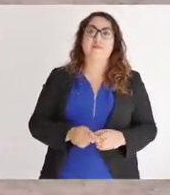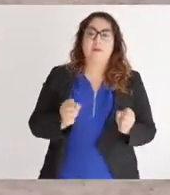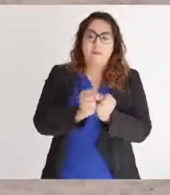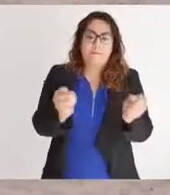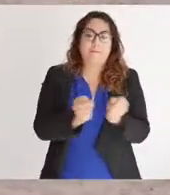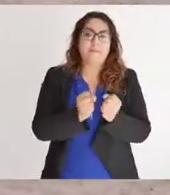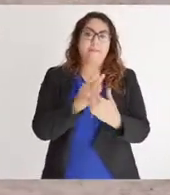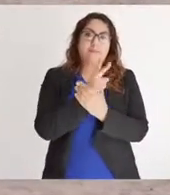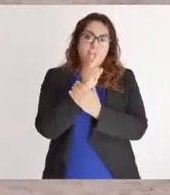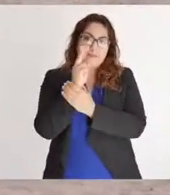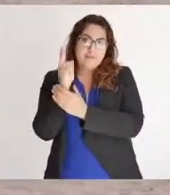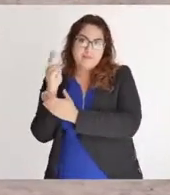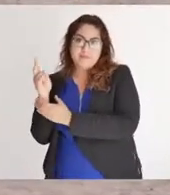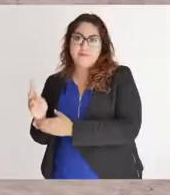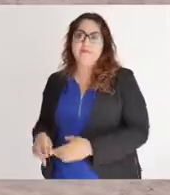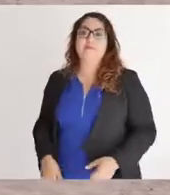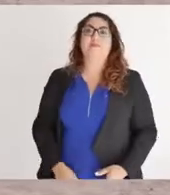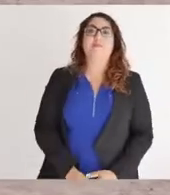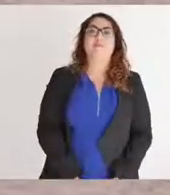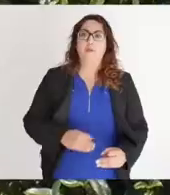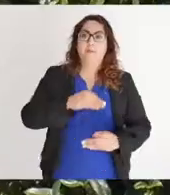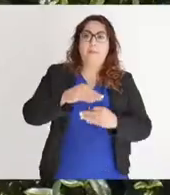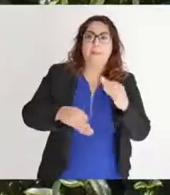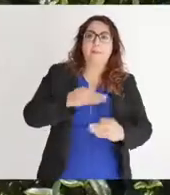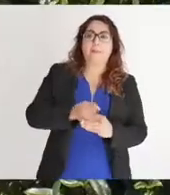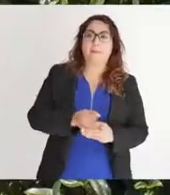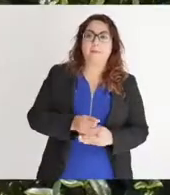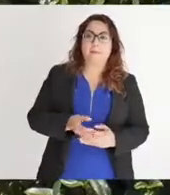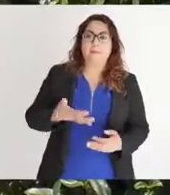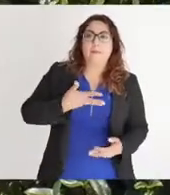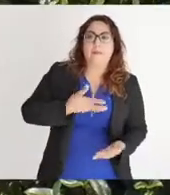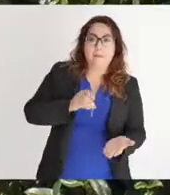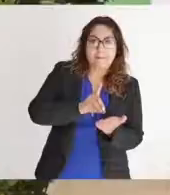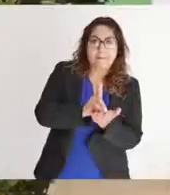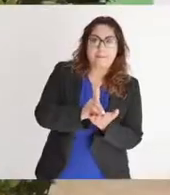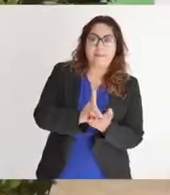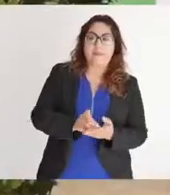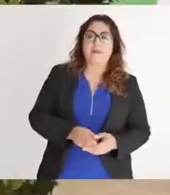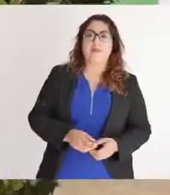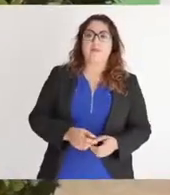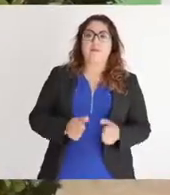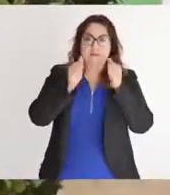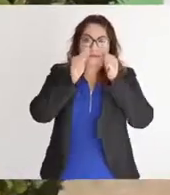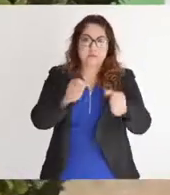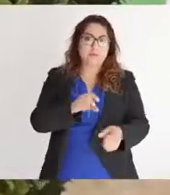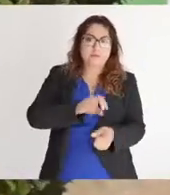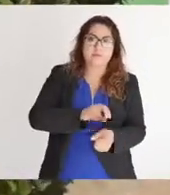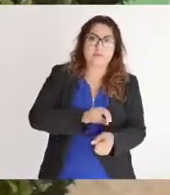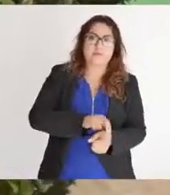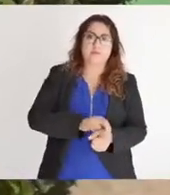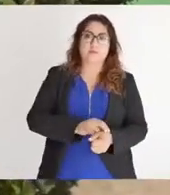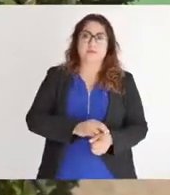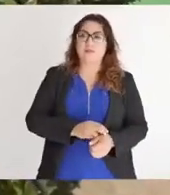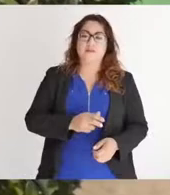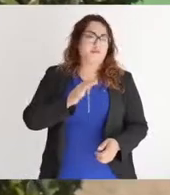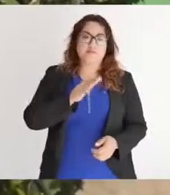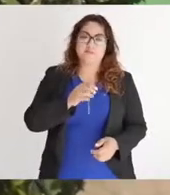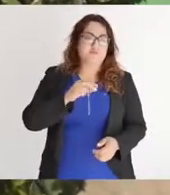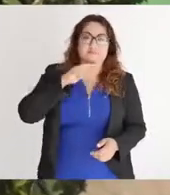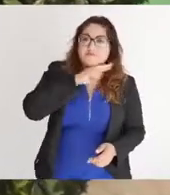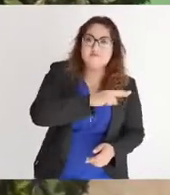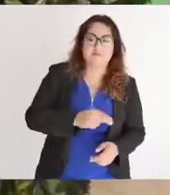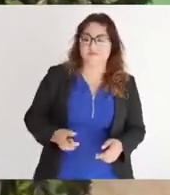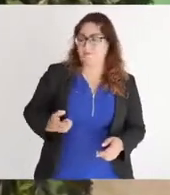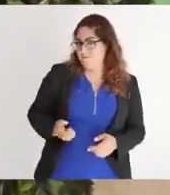fútbol y un salón para preescolar. Pues todos tenemos derecho a ir y a tener atención médica. No